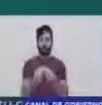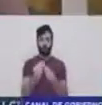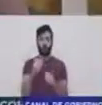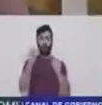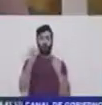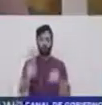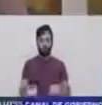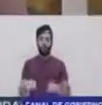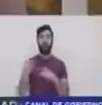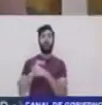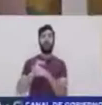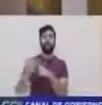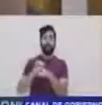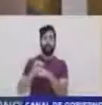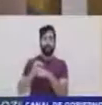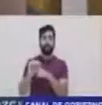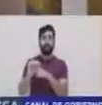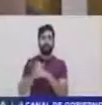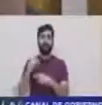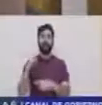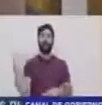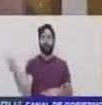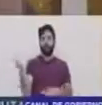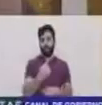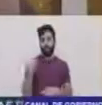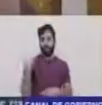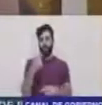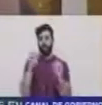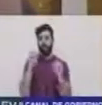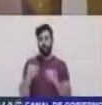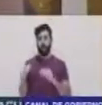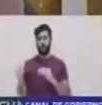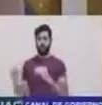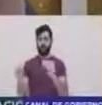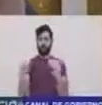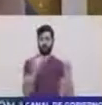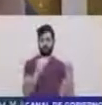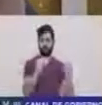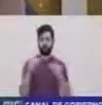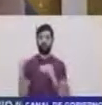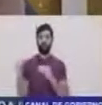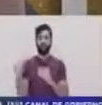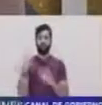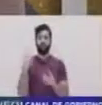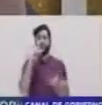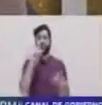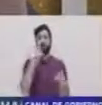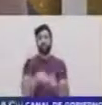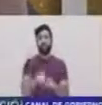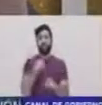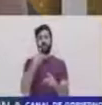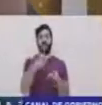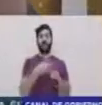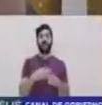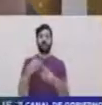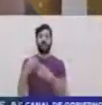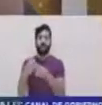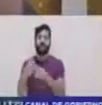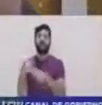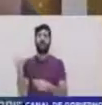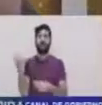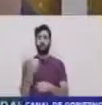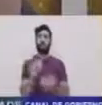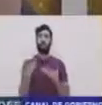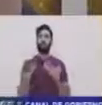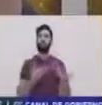tus familiares puedas practicar, puedas dinamizar incluso con ellos el poder platicar, el poder también extenderse a